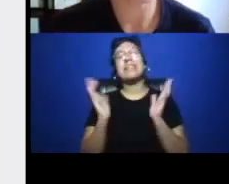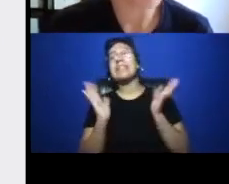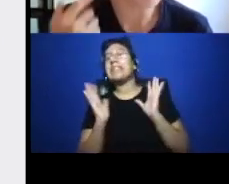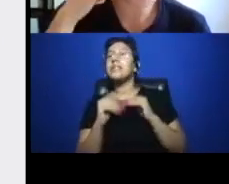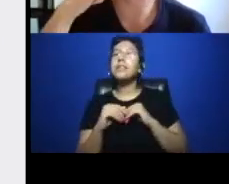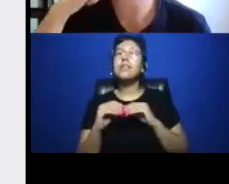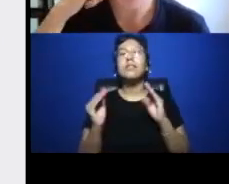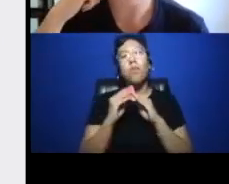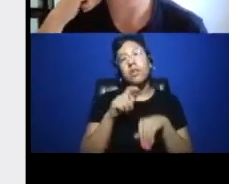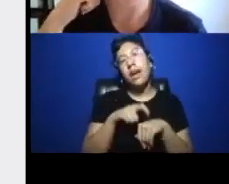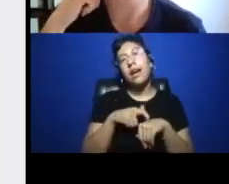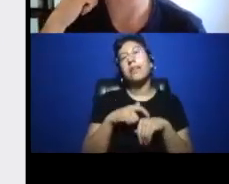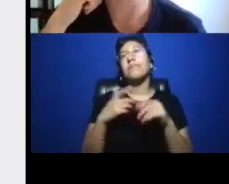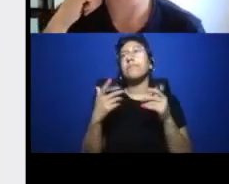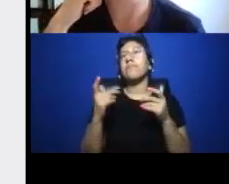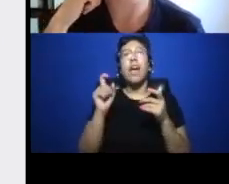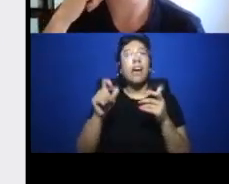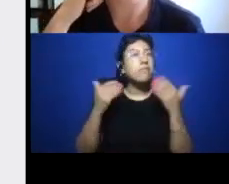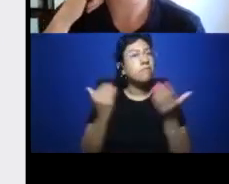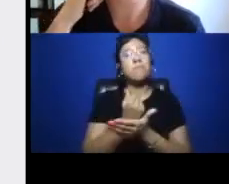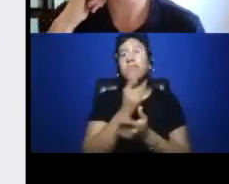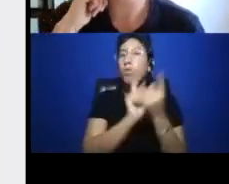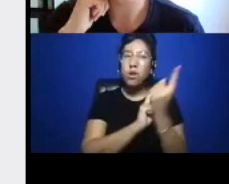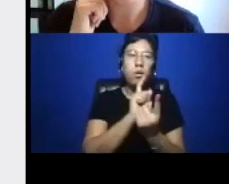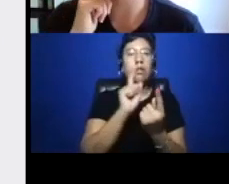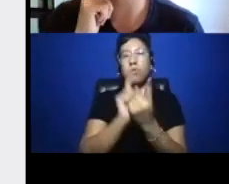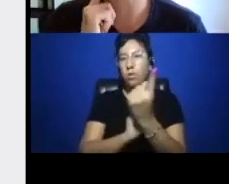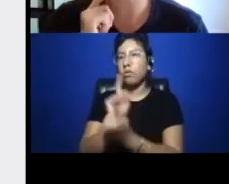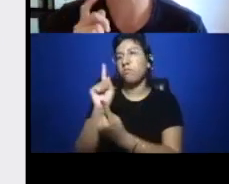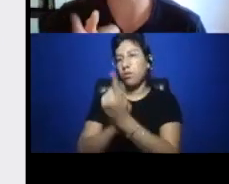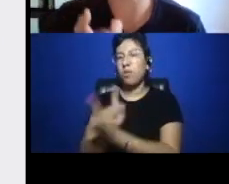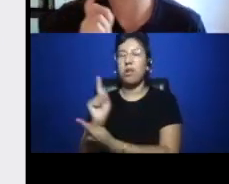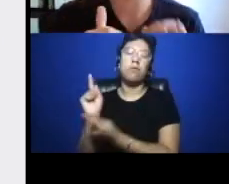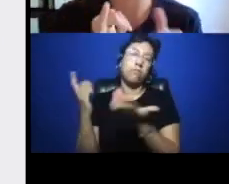toma más tiempo de mi parte. Pero a veces lo tenemos que hacer